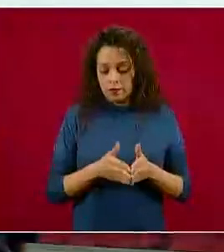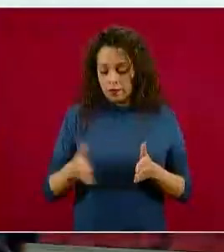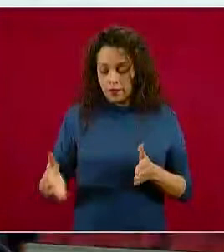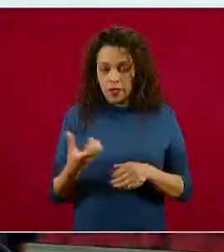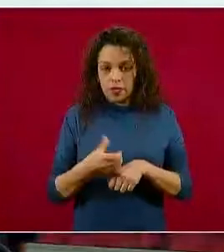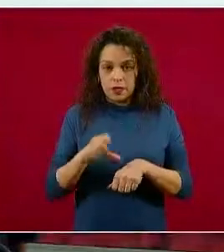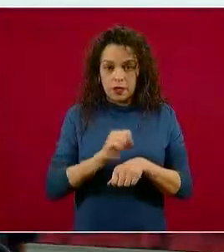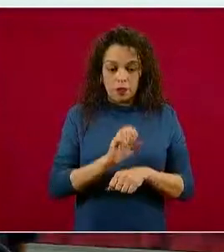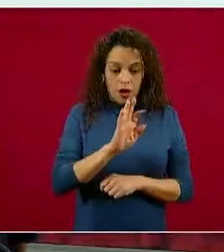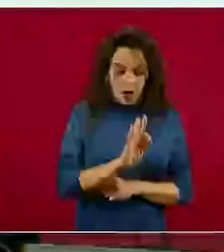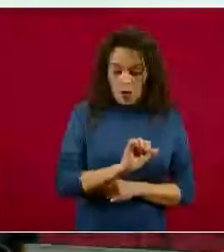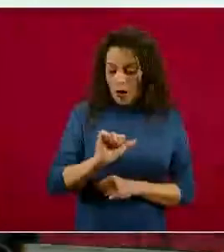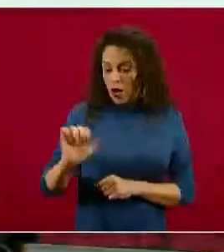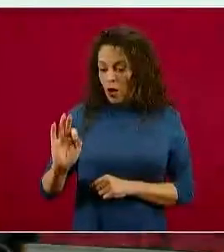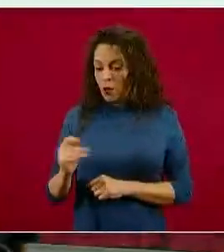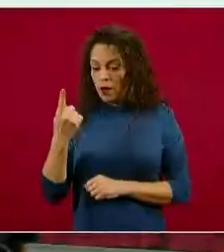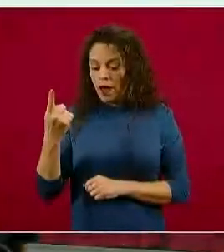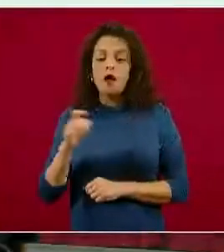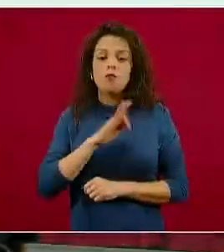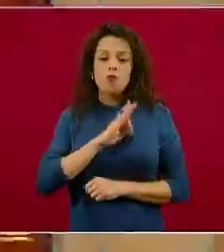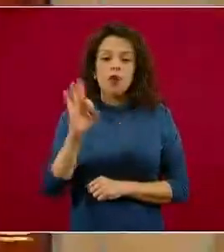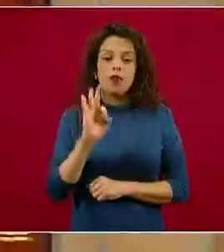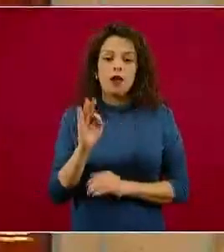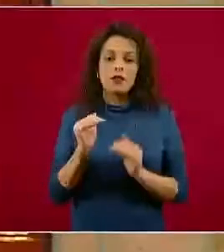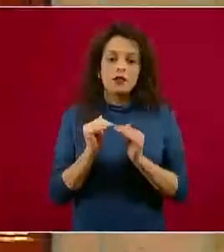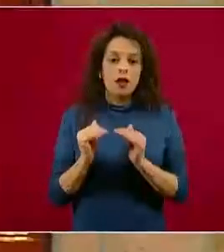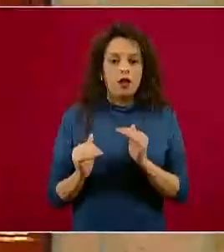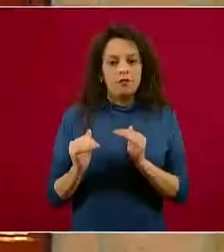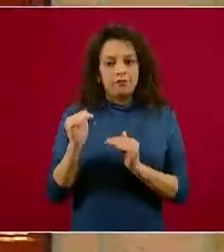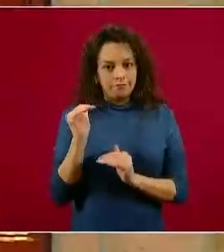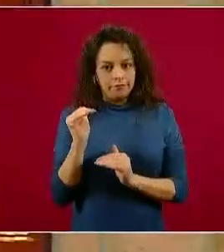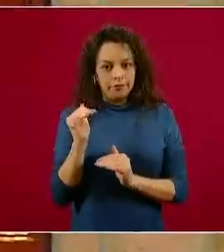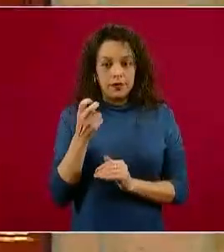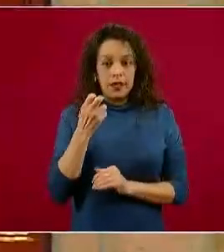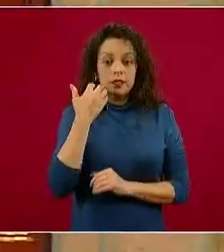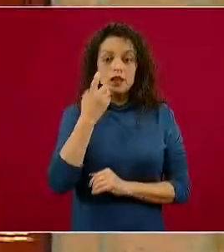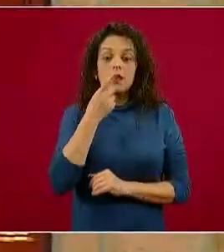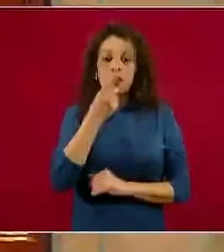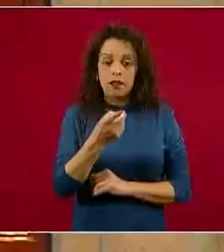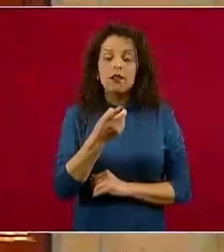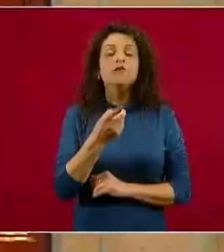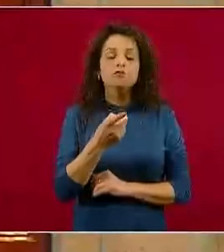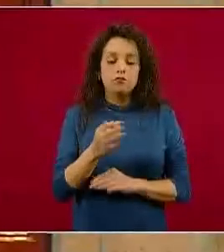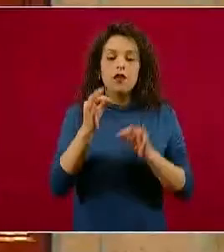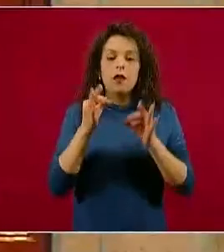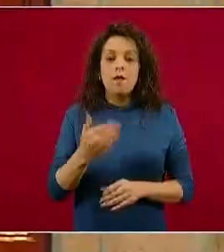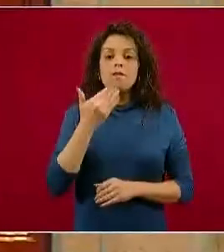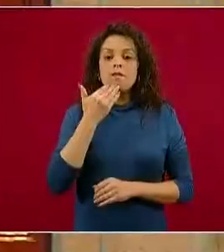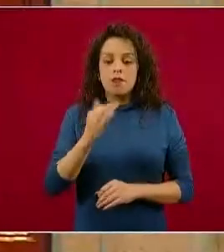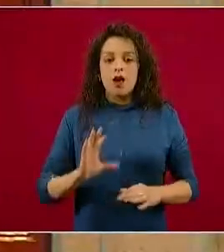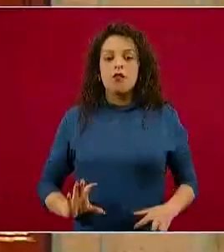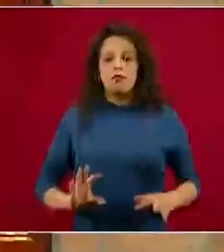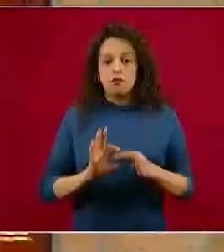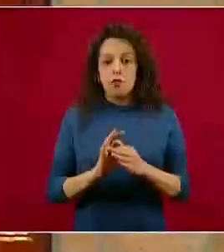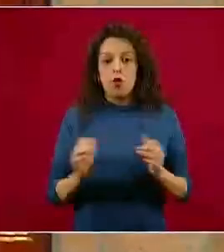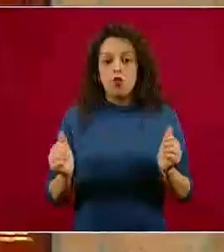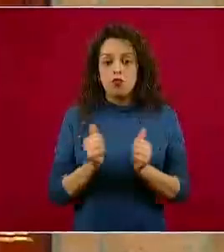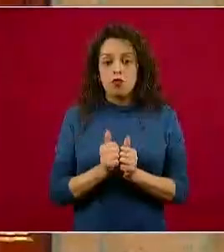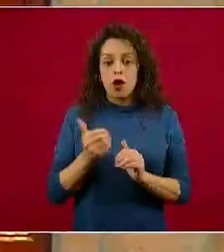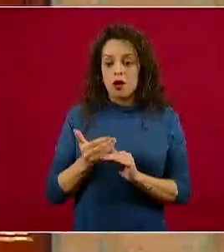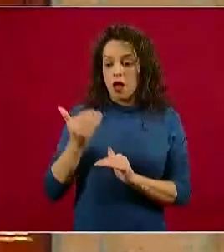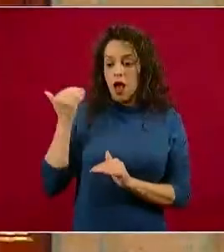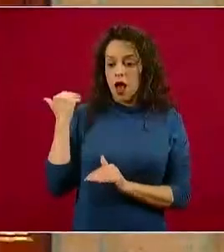41 podría terminar teniendo un incremento. Y esto nuevamente es congruente con ese incremento que en su momento